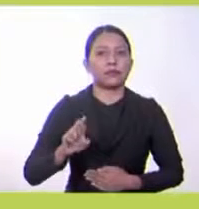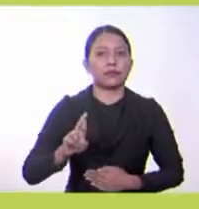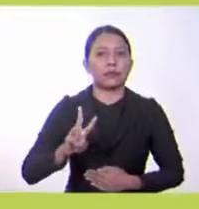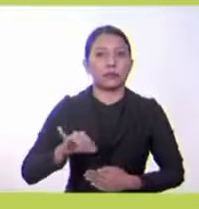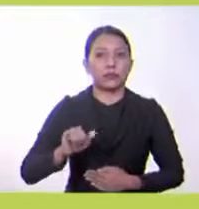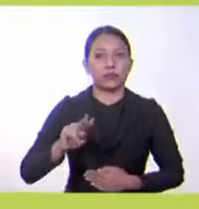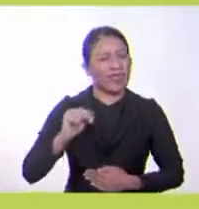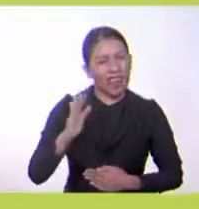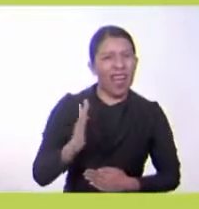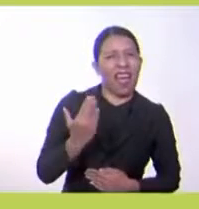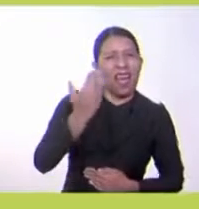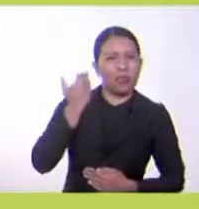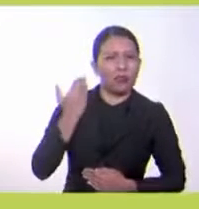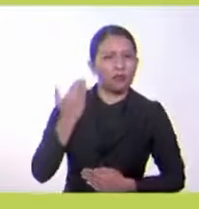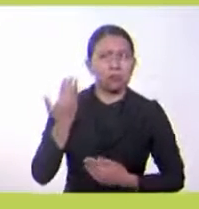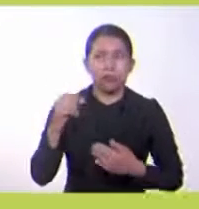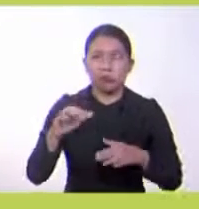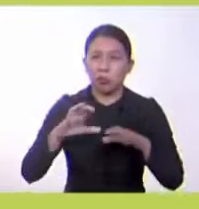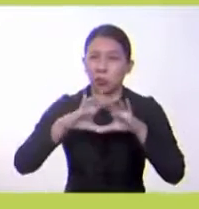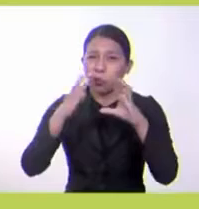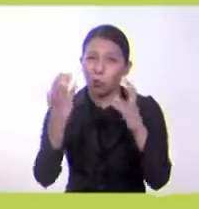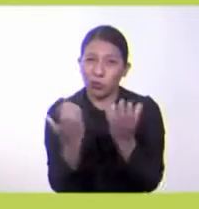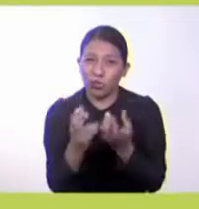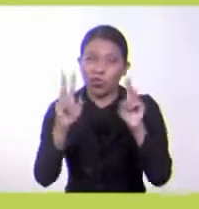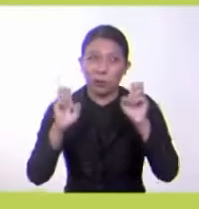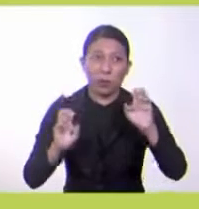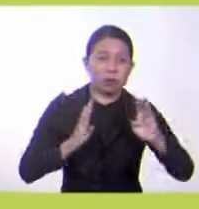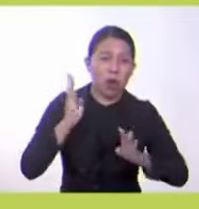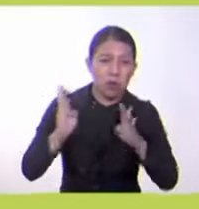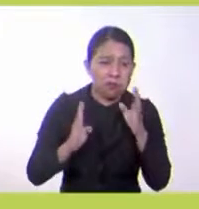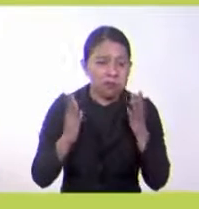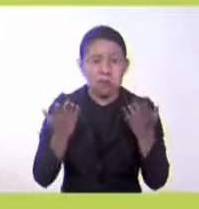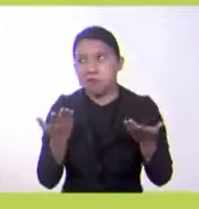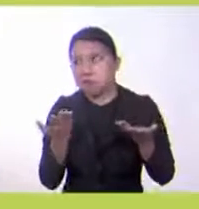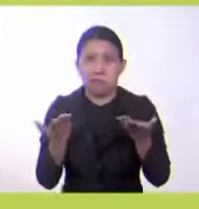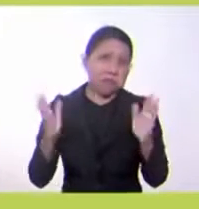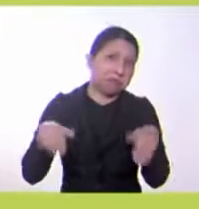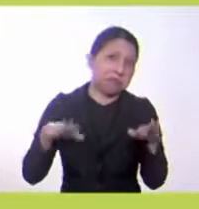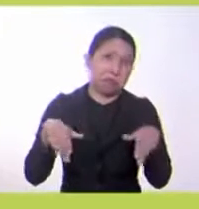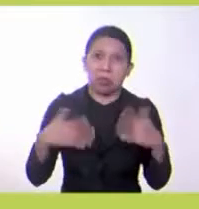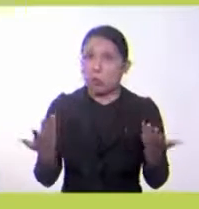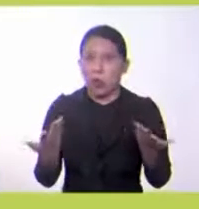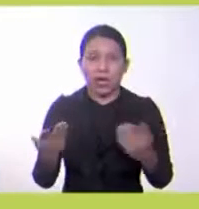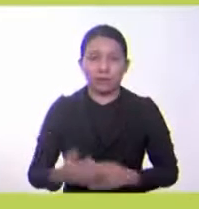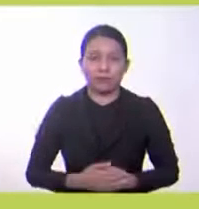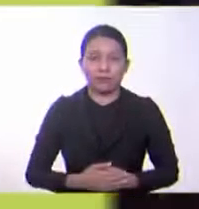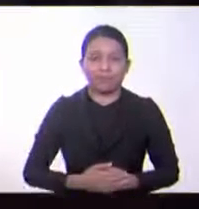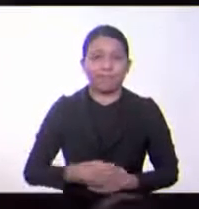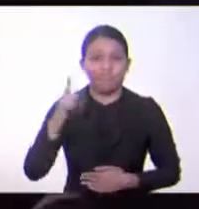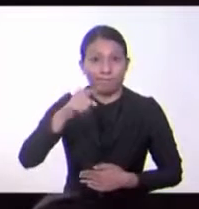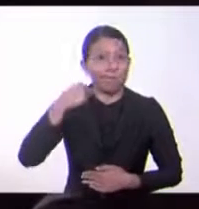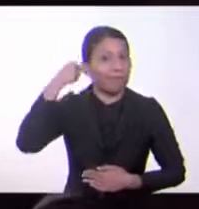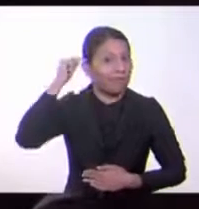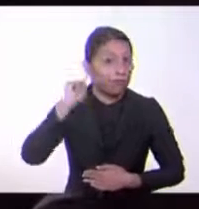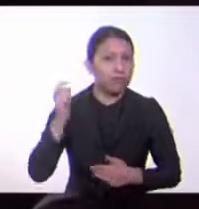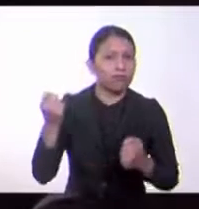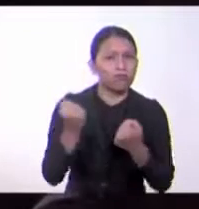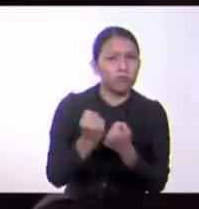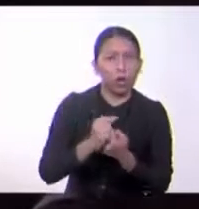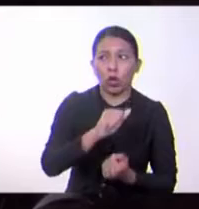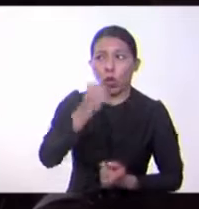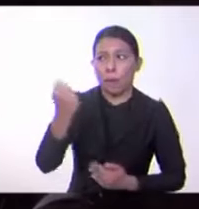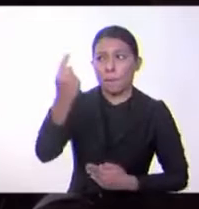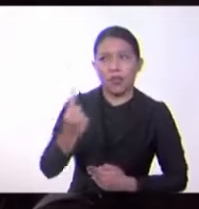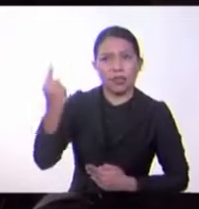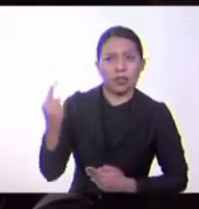y bastante triste, la verdad. Pero no es porque Darwin haya pensado en todo. Ciertamente se apoyó en varios pensadores